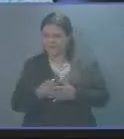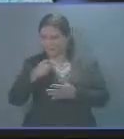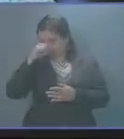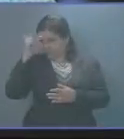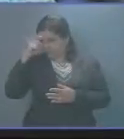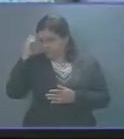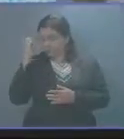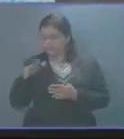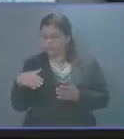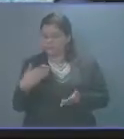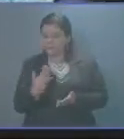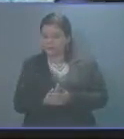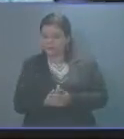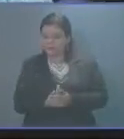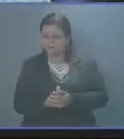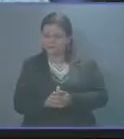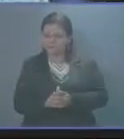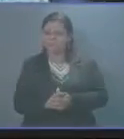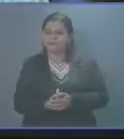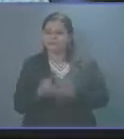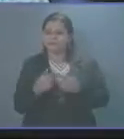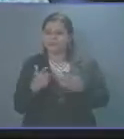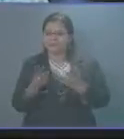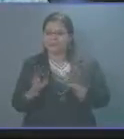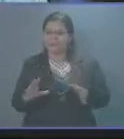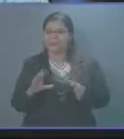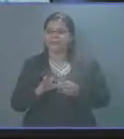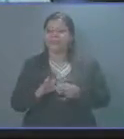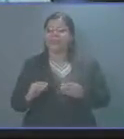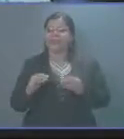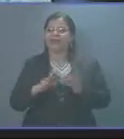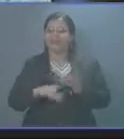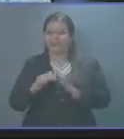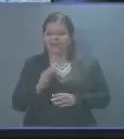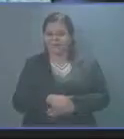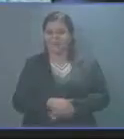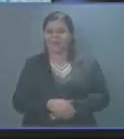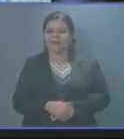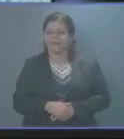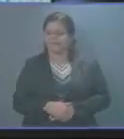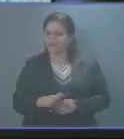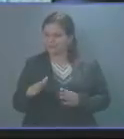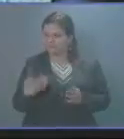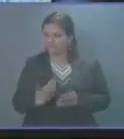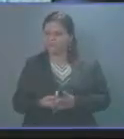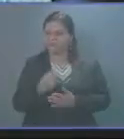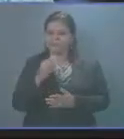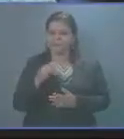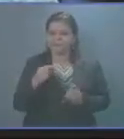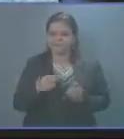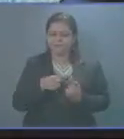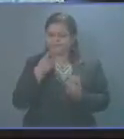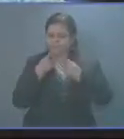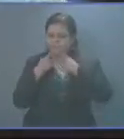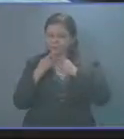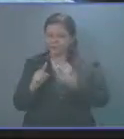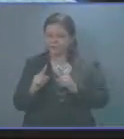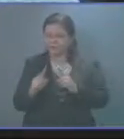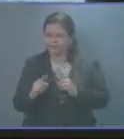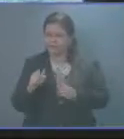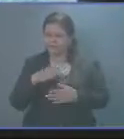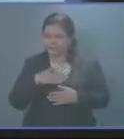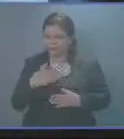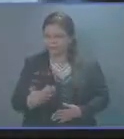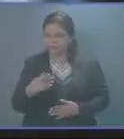desempeñada por el excelentísimo embajador de la República Francesa, señor David Ixo, declarándolo